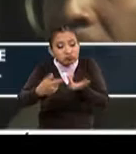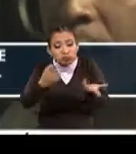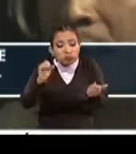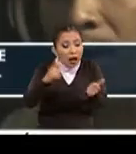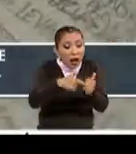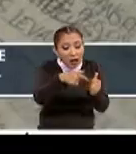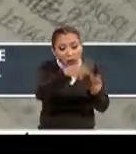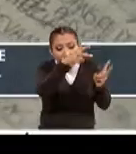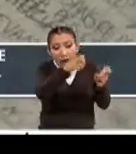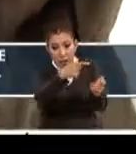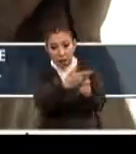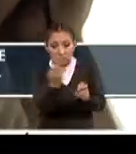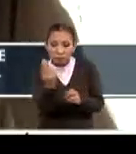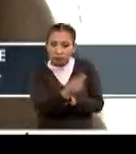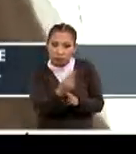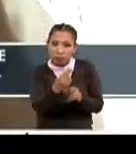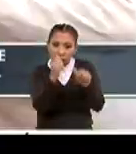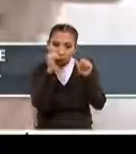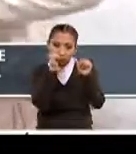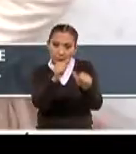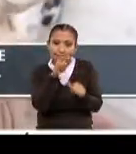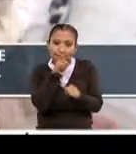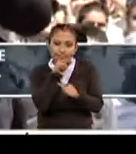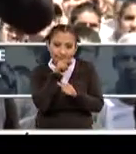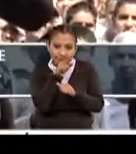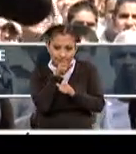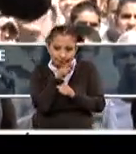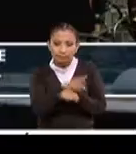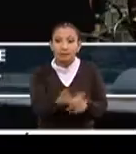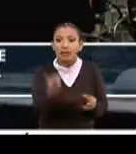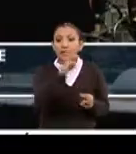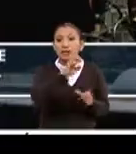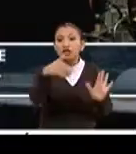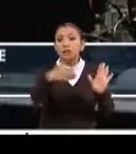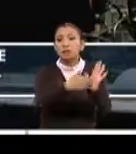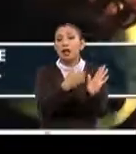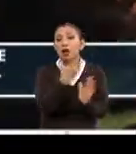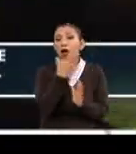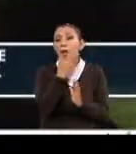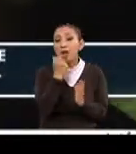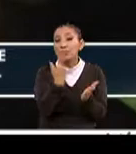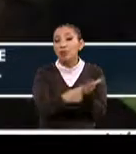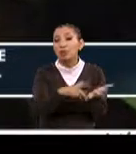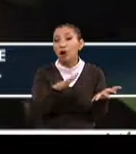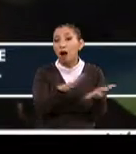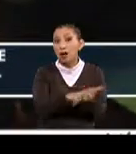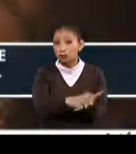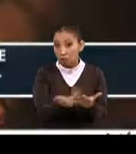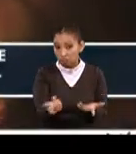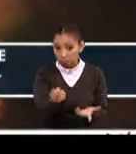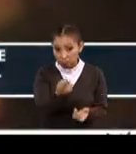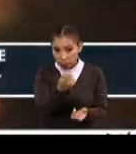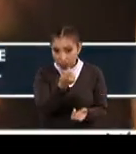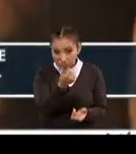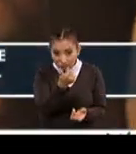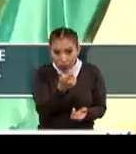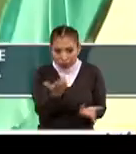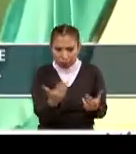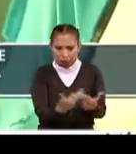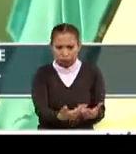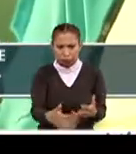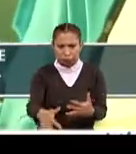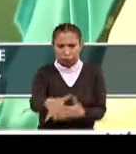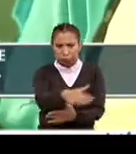algo que es muy urgente, muy preocupante. 300,000 hombres en prisión creo que no es poca cosa